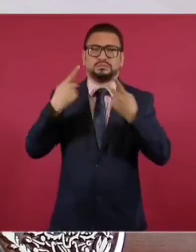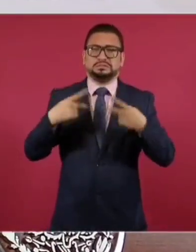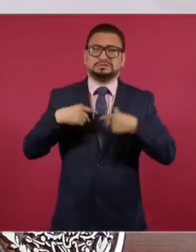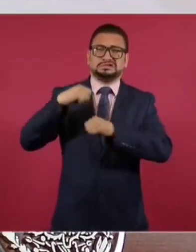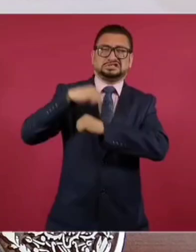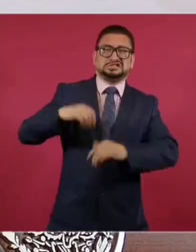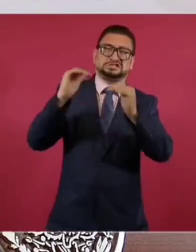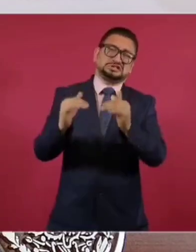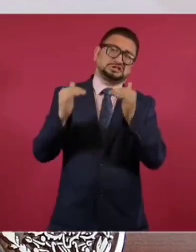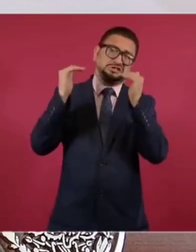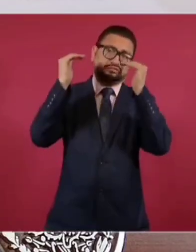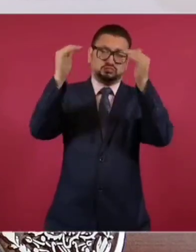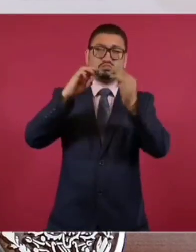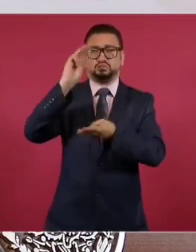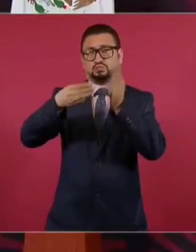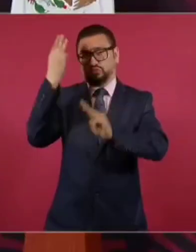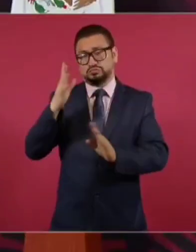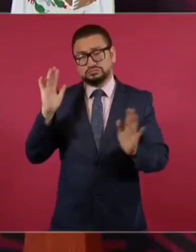potentados del mundo,